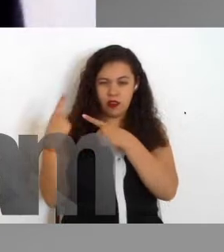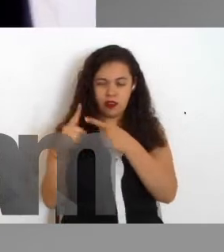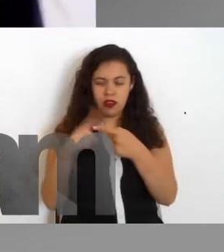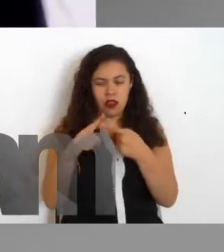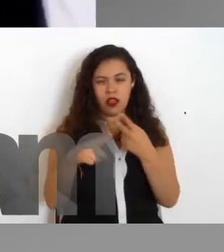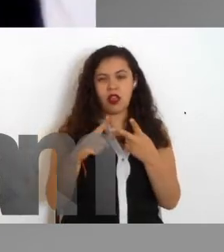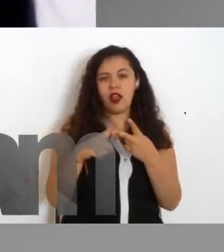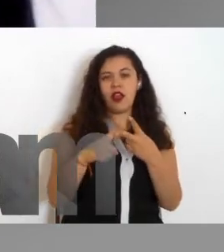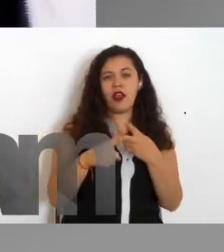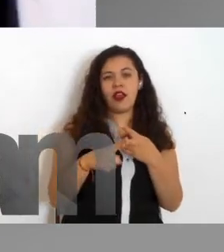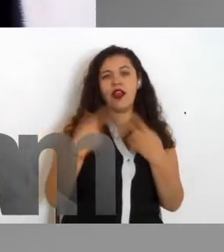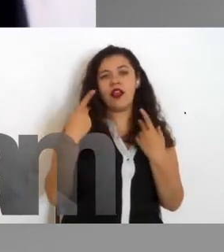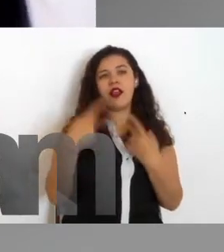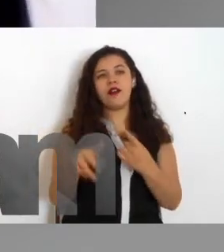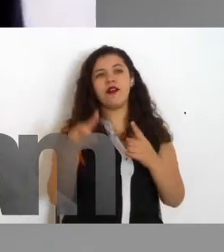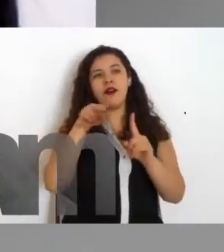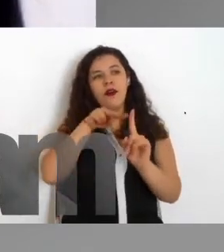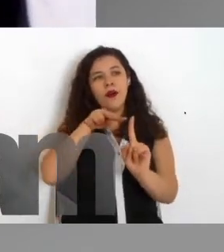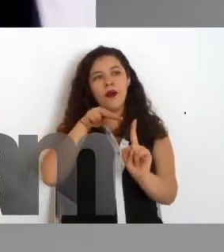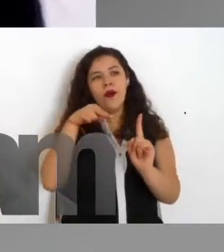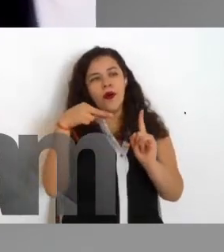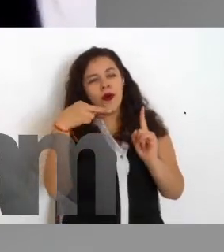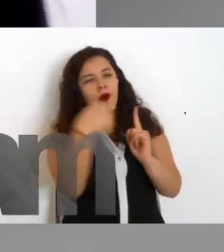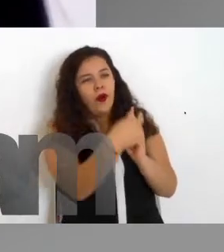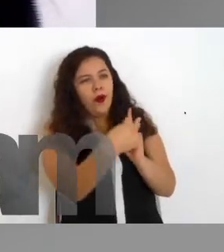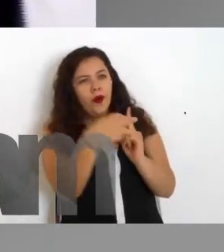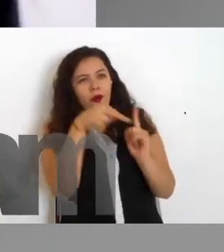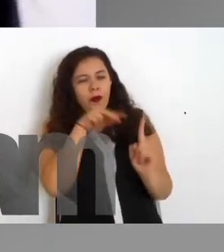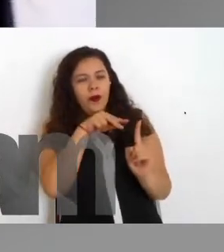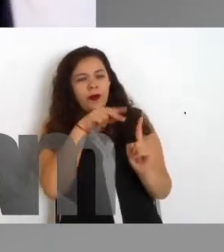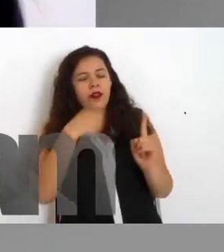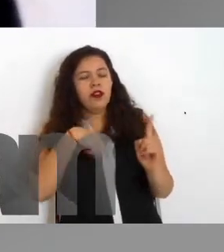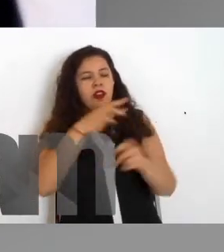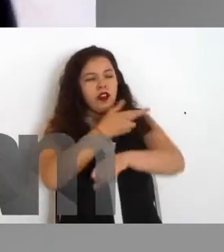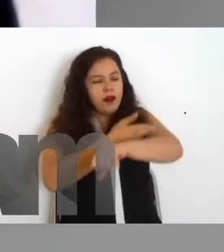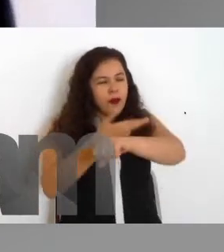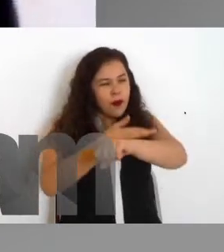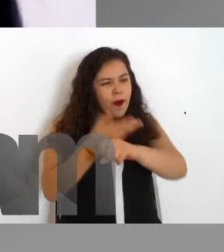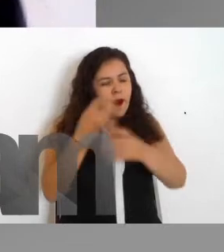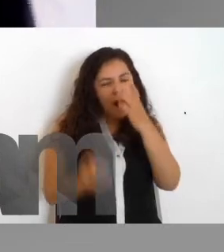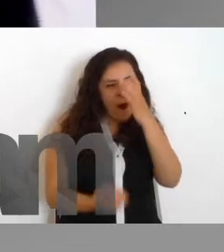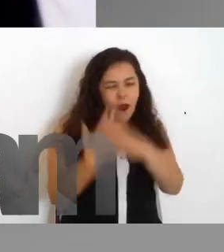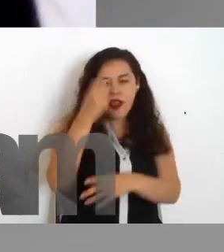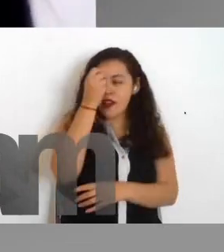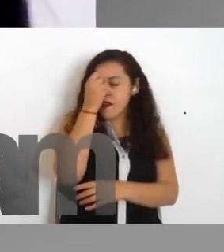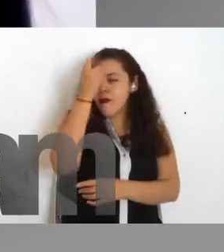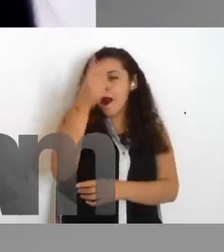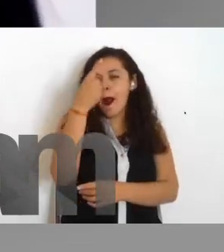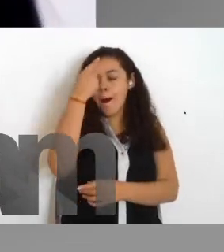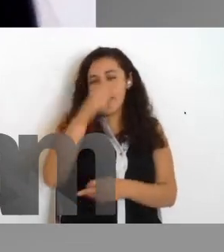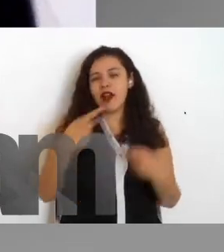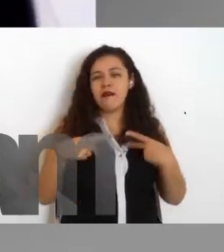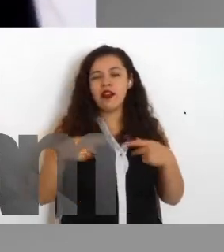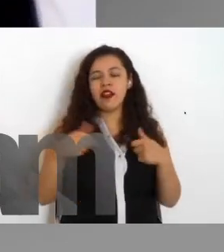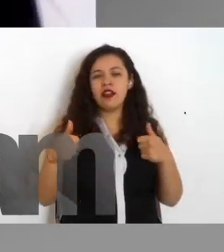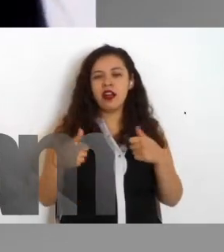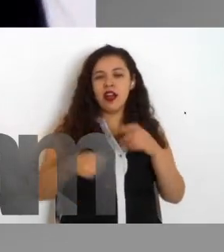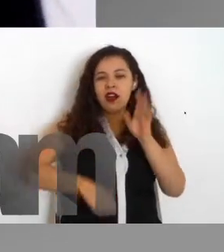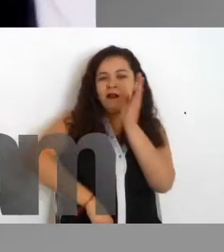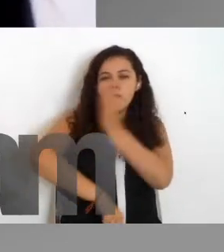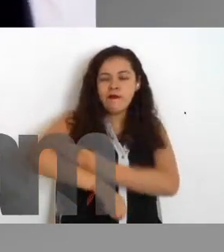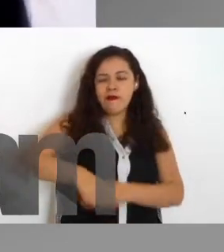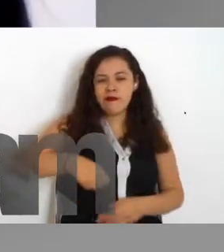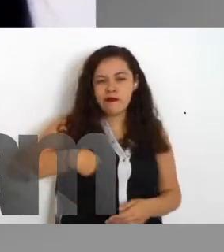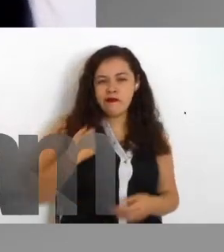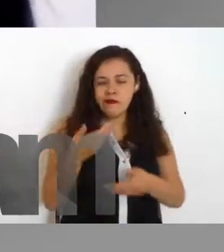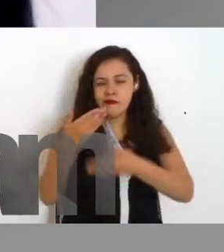esa nueva perspectiva nos permita entonces generar soluciones innovadoras, creativas, al servicio de las personas con amputación. Y